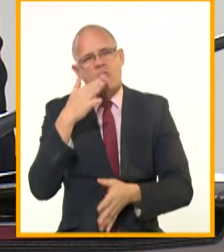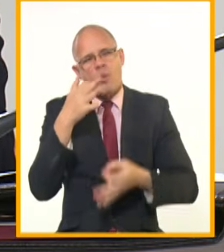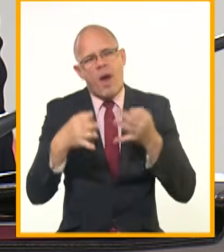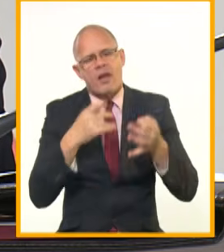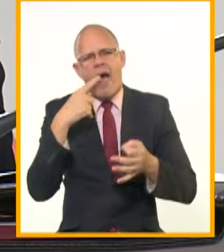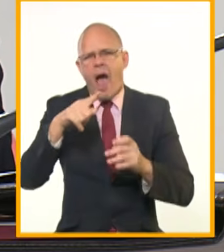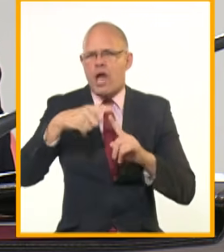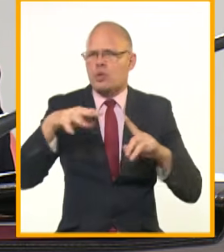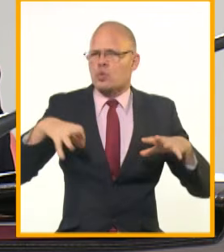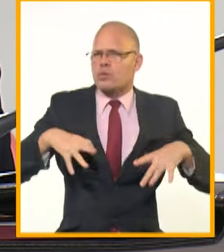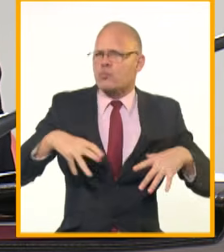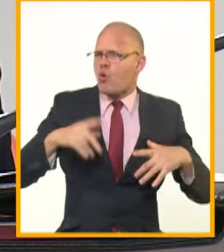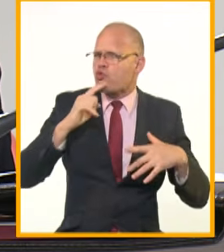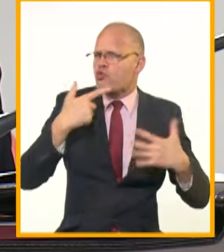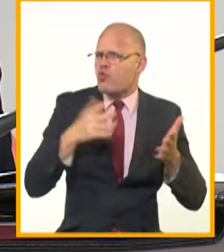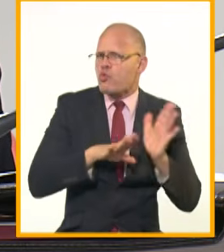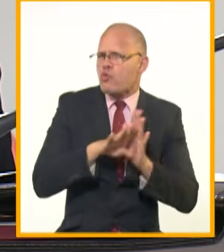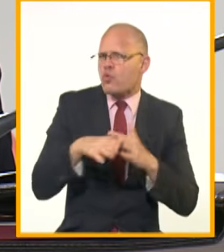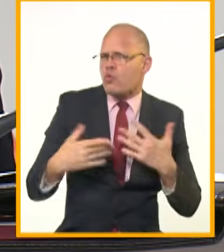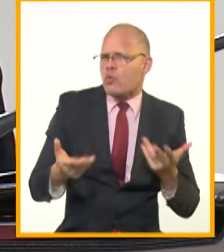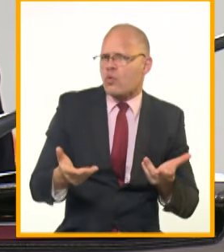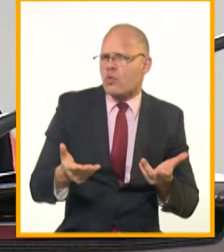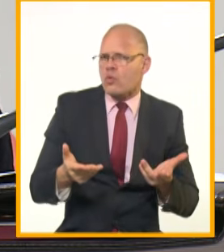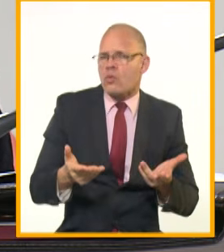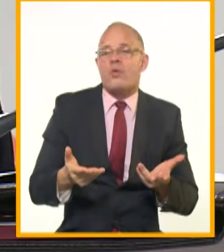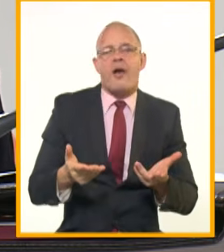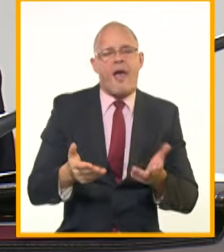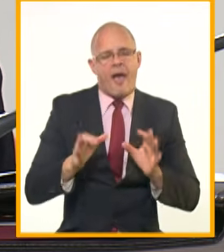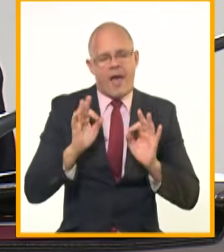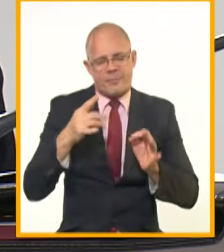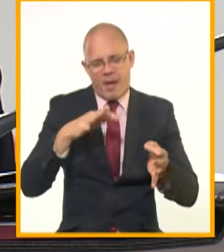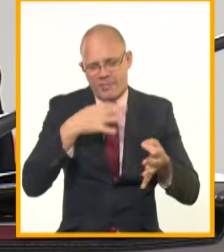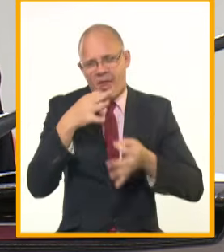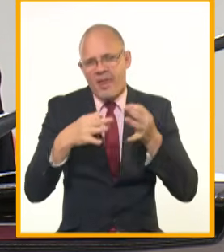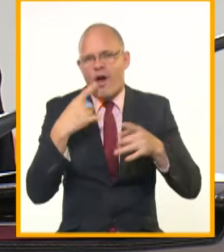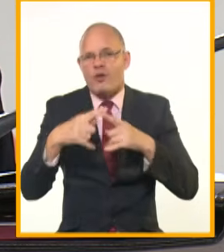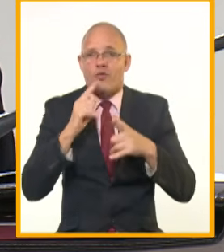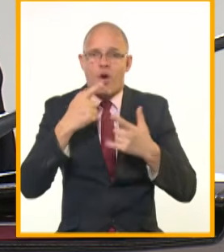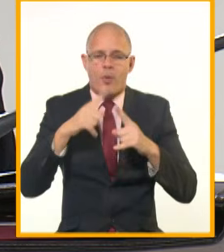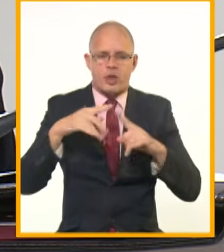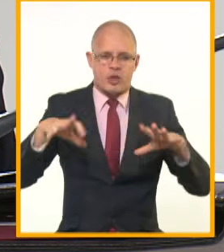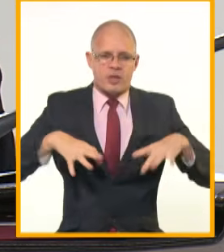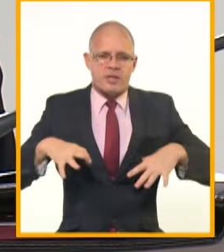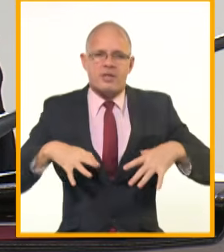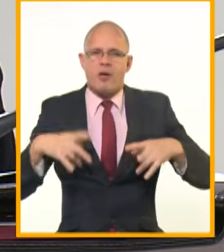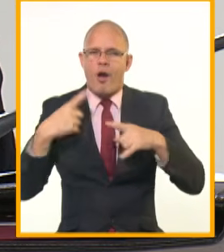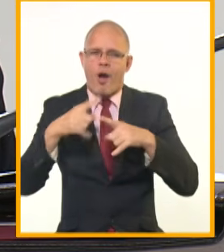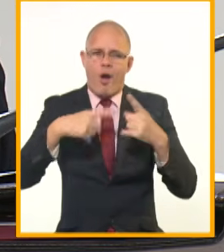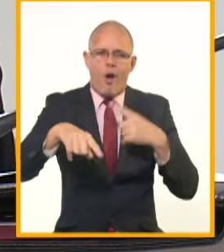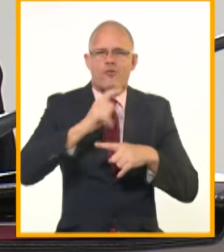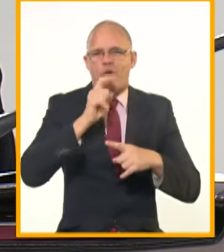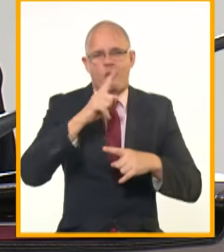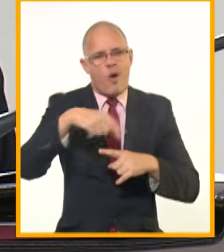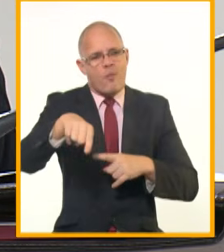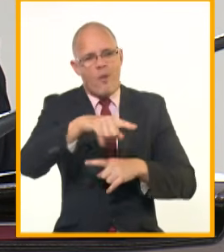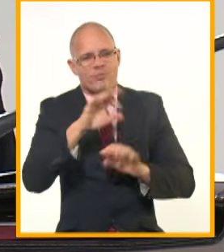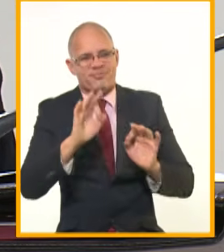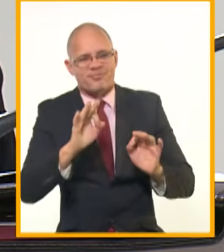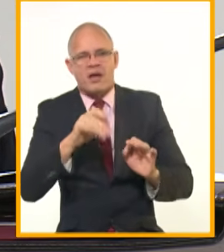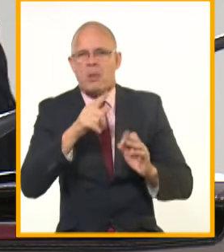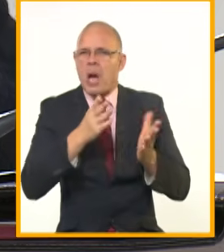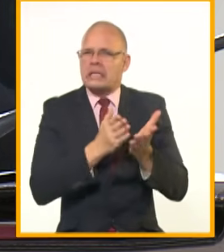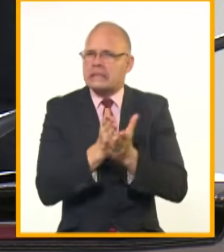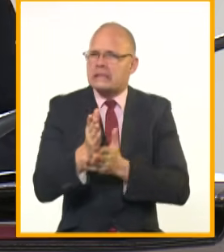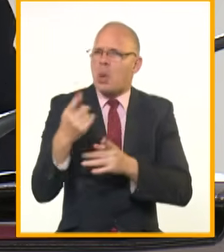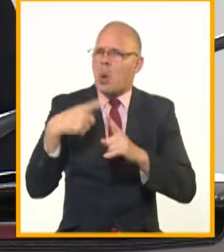Mayabeque y de las cosas que se pueden seguir haciendo. Del turismo y también de la manera en que celebraron, abriendo obras, haciendo